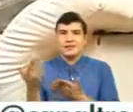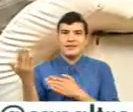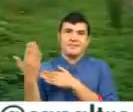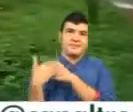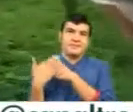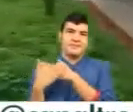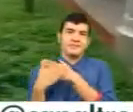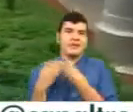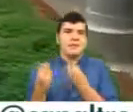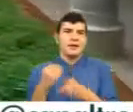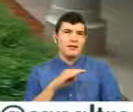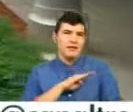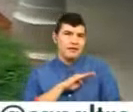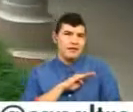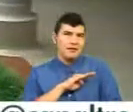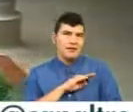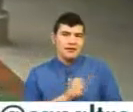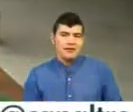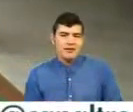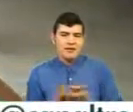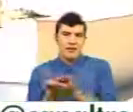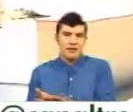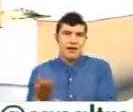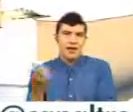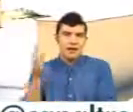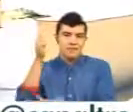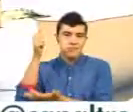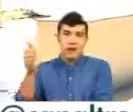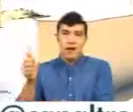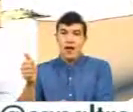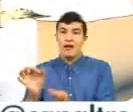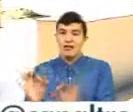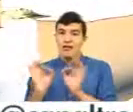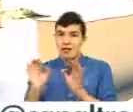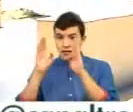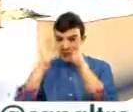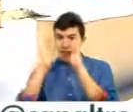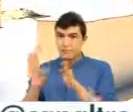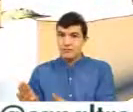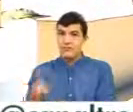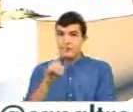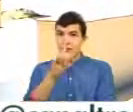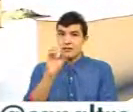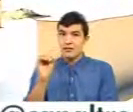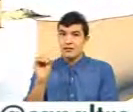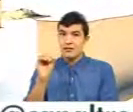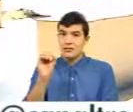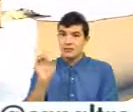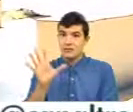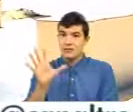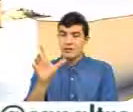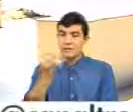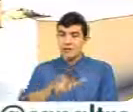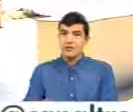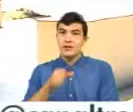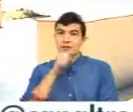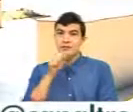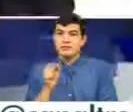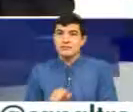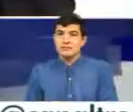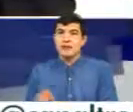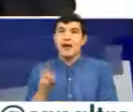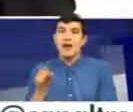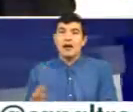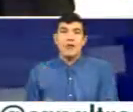para que la alcaldía les entregue el dinero que garantice la atención de cerca de 105 adultos mayores que